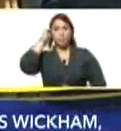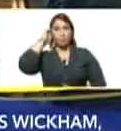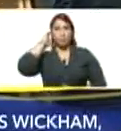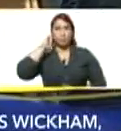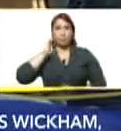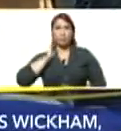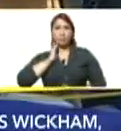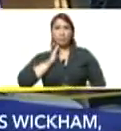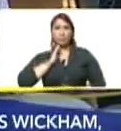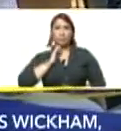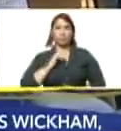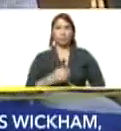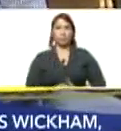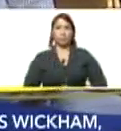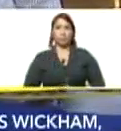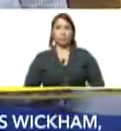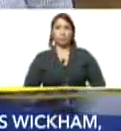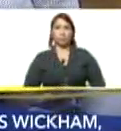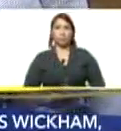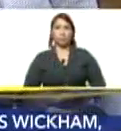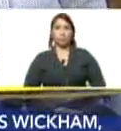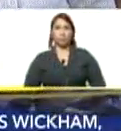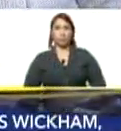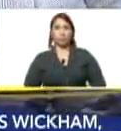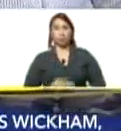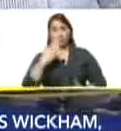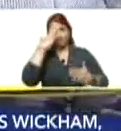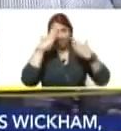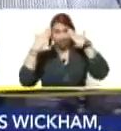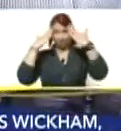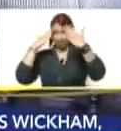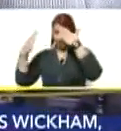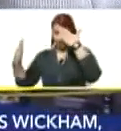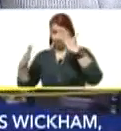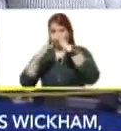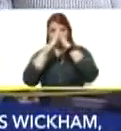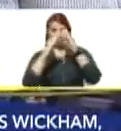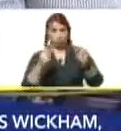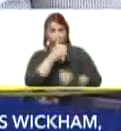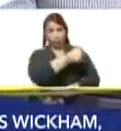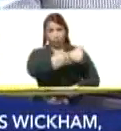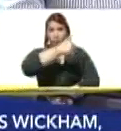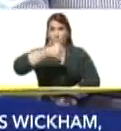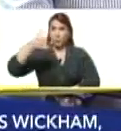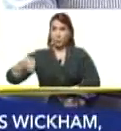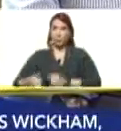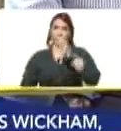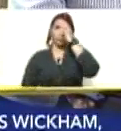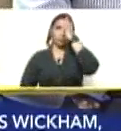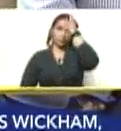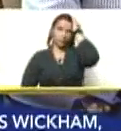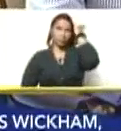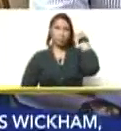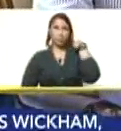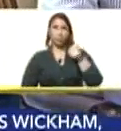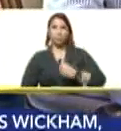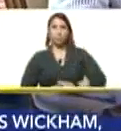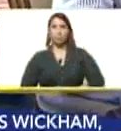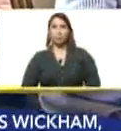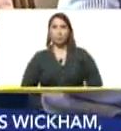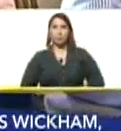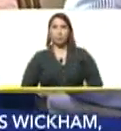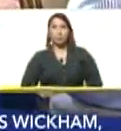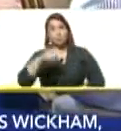doña Silita, mis saludos a todos y todas. Hoy 14 de